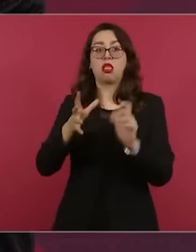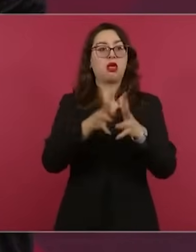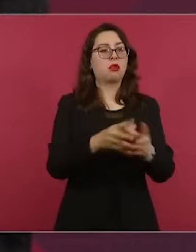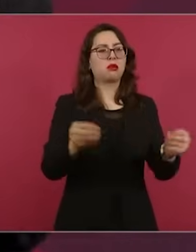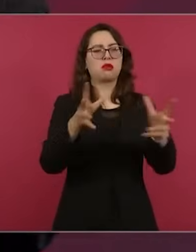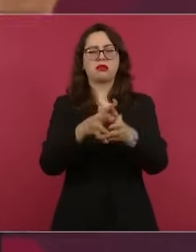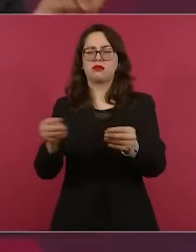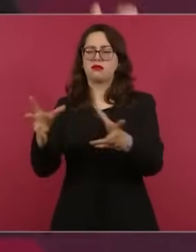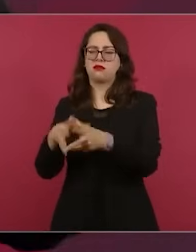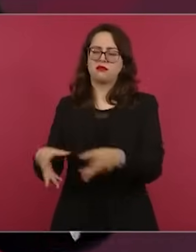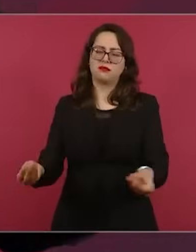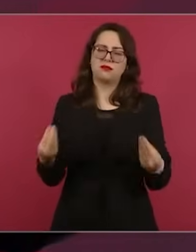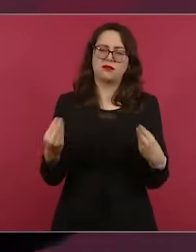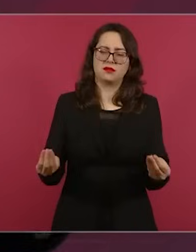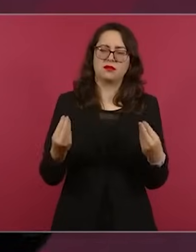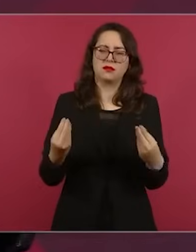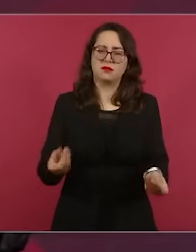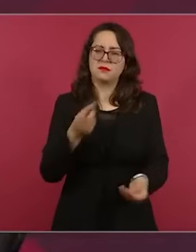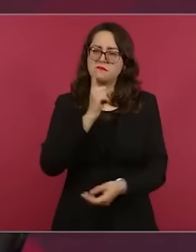cuando